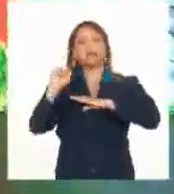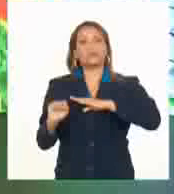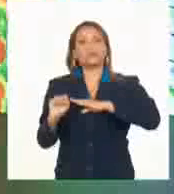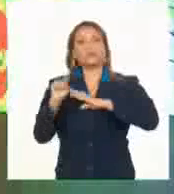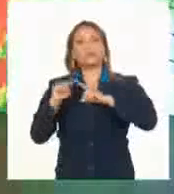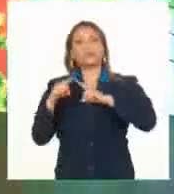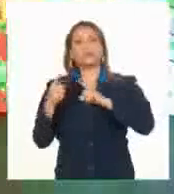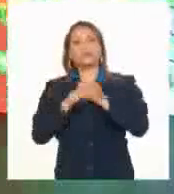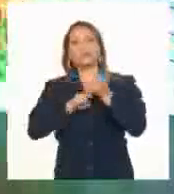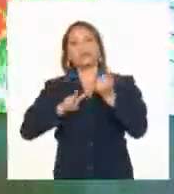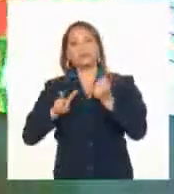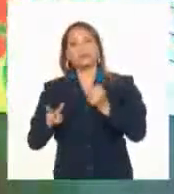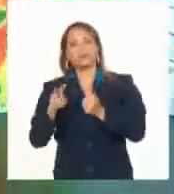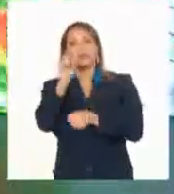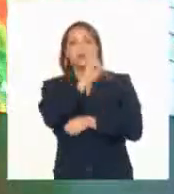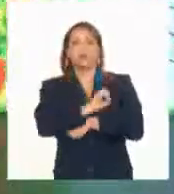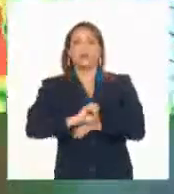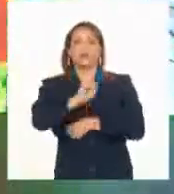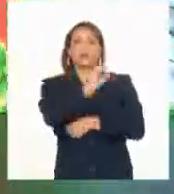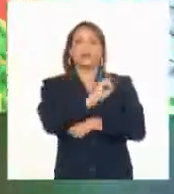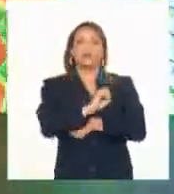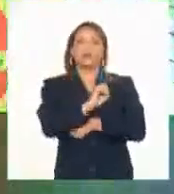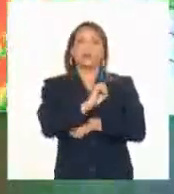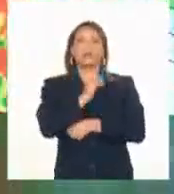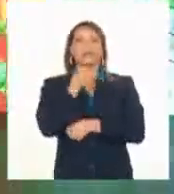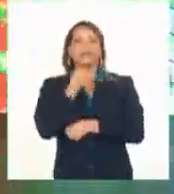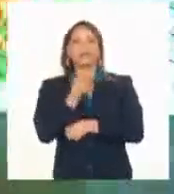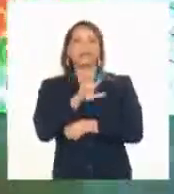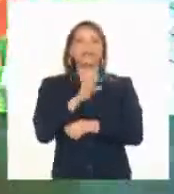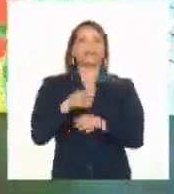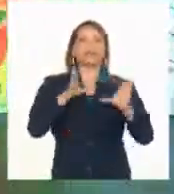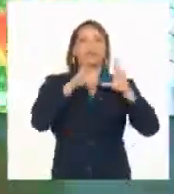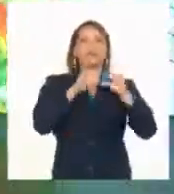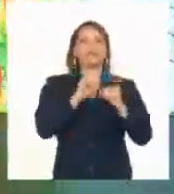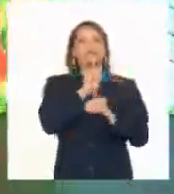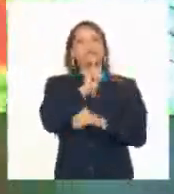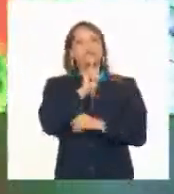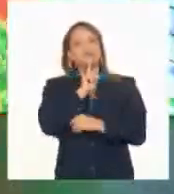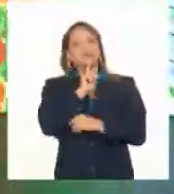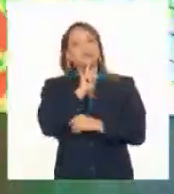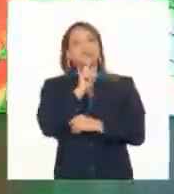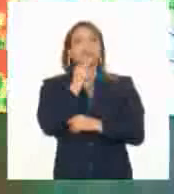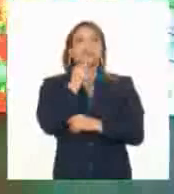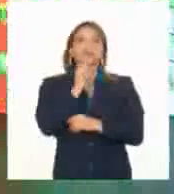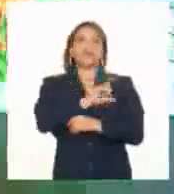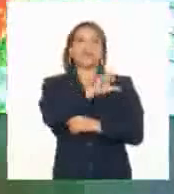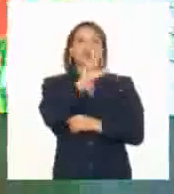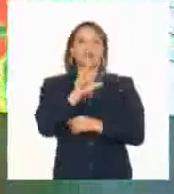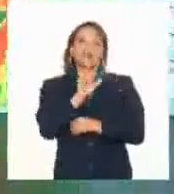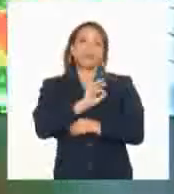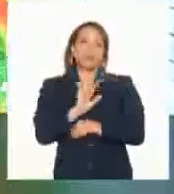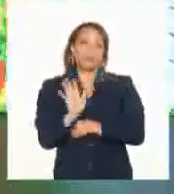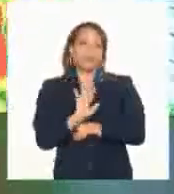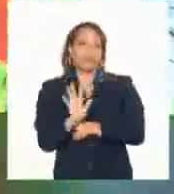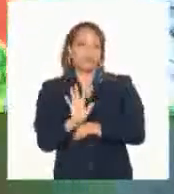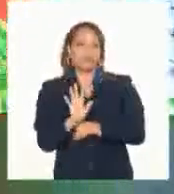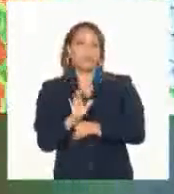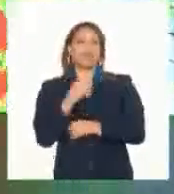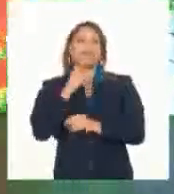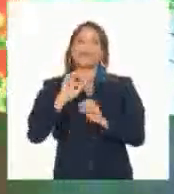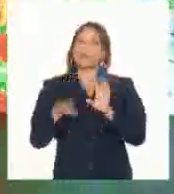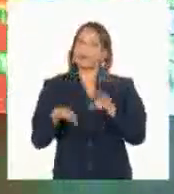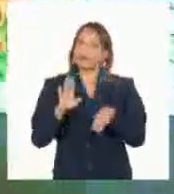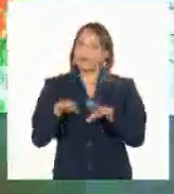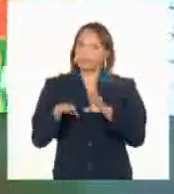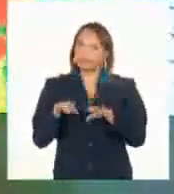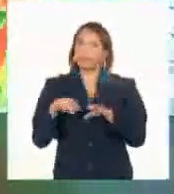las provincias orientales. Esto sería entre la noche del viernes y ya el lunes, pero independientemente, les repito, de